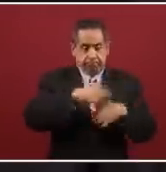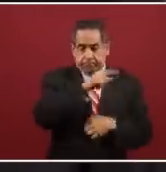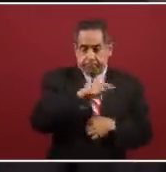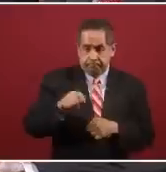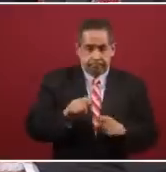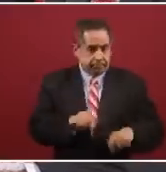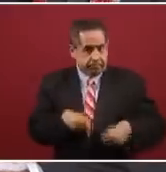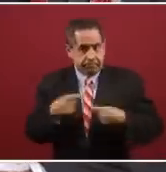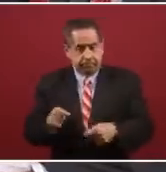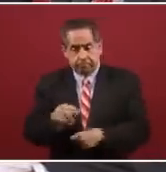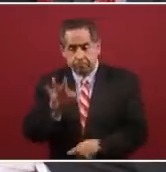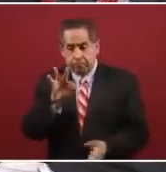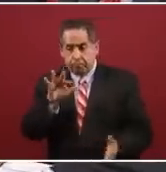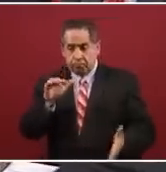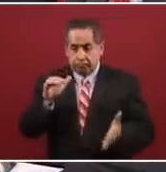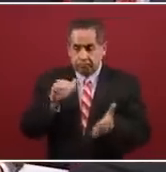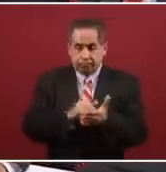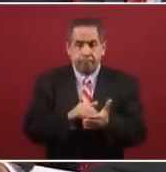40 mil